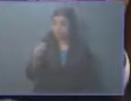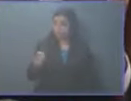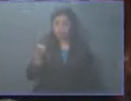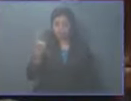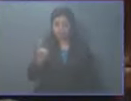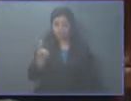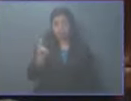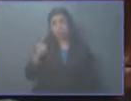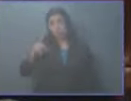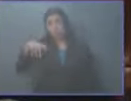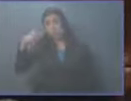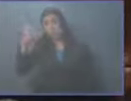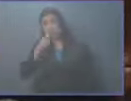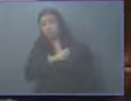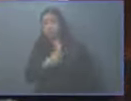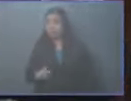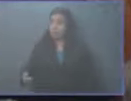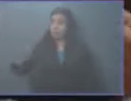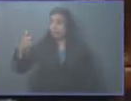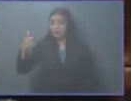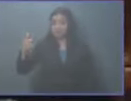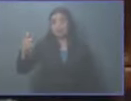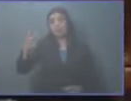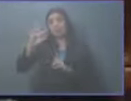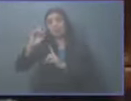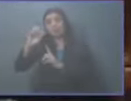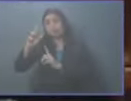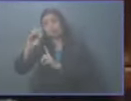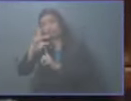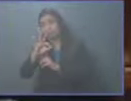cargo que tenga fuero,